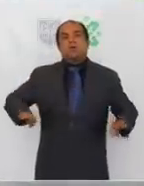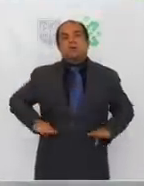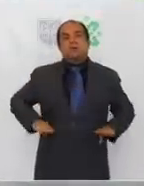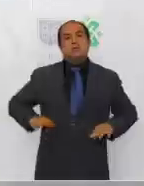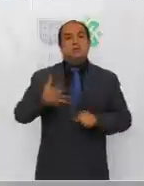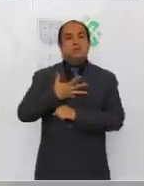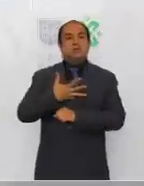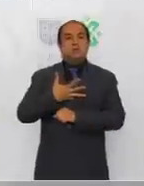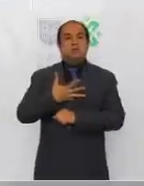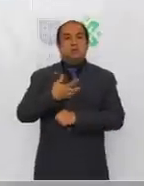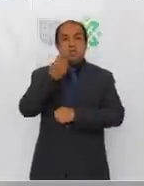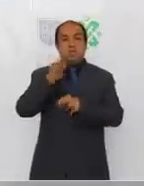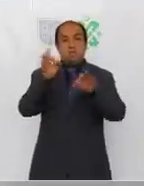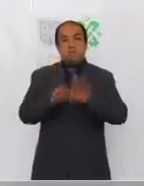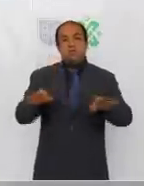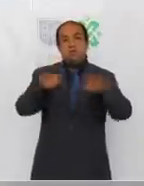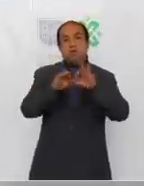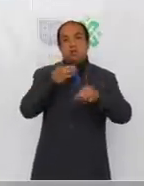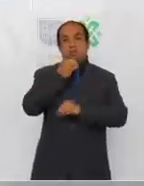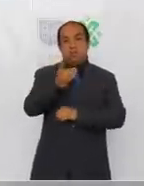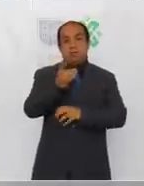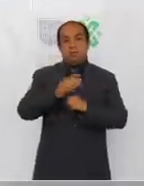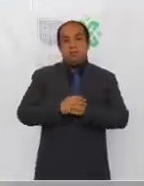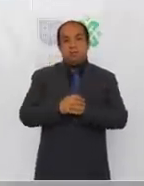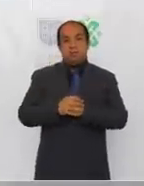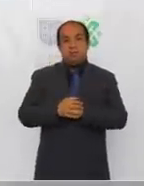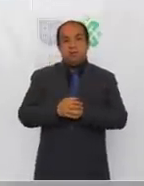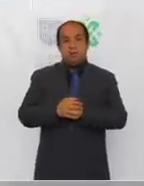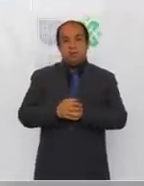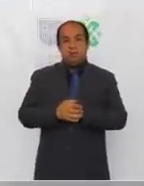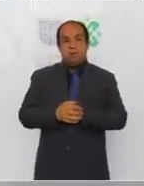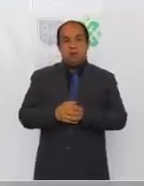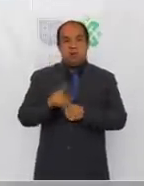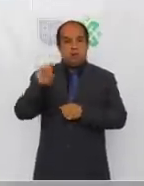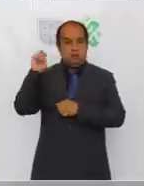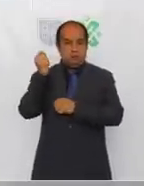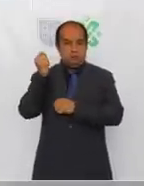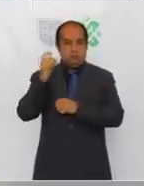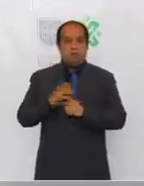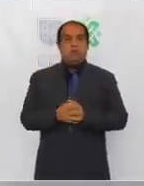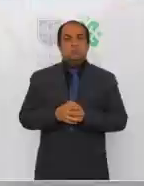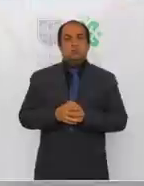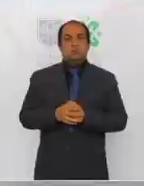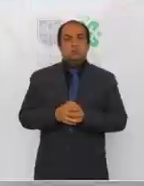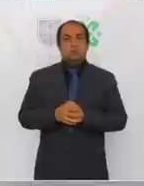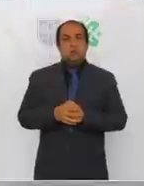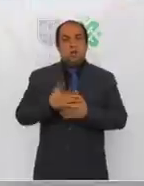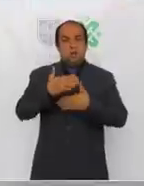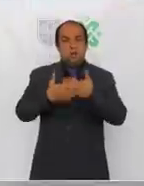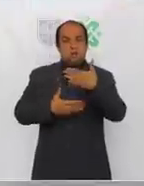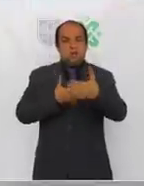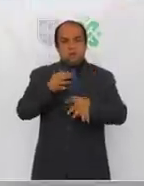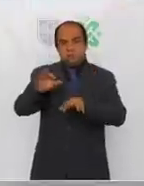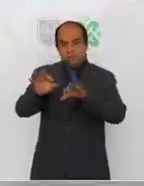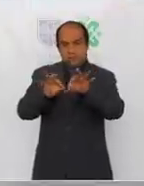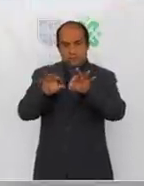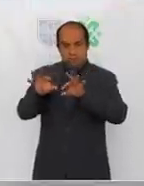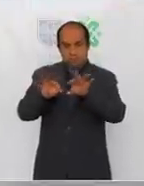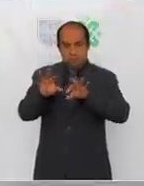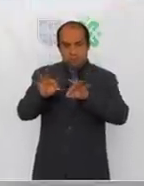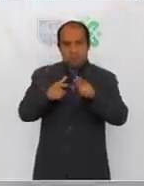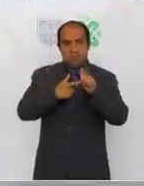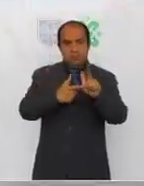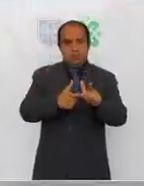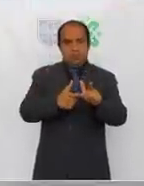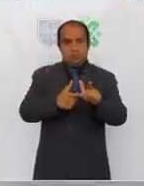tiene? Y aquí es importante mencionar las tecnologías. En el proceso de selección se